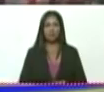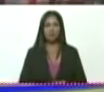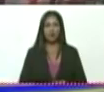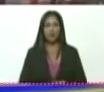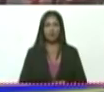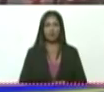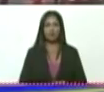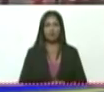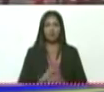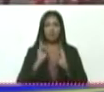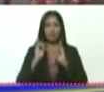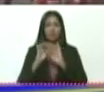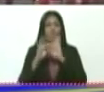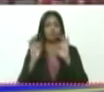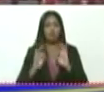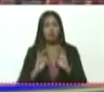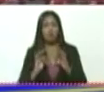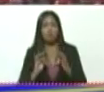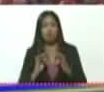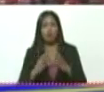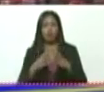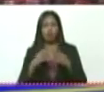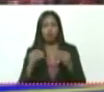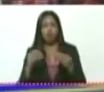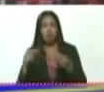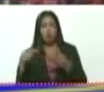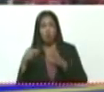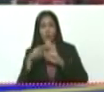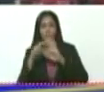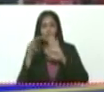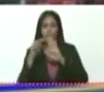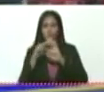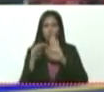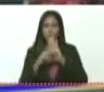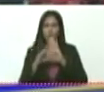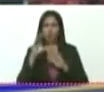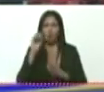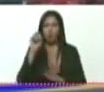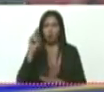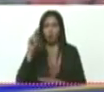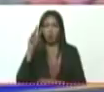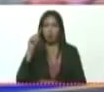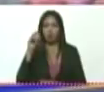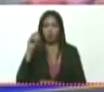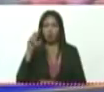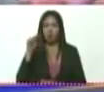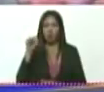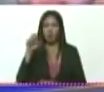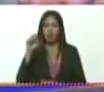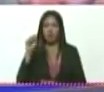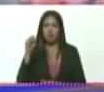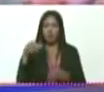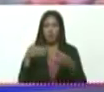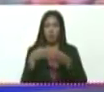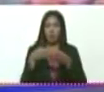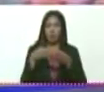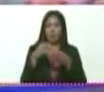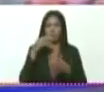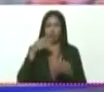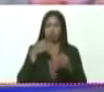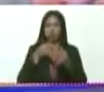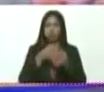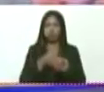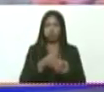Uno de ellos, Cliver Alcalá Cordones, que dirige un puesto de comando